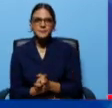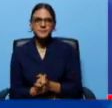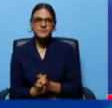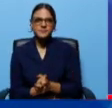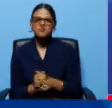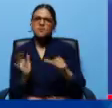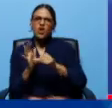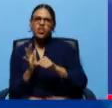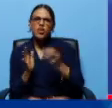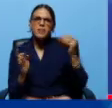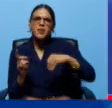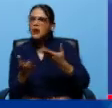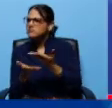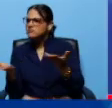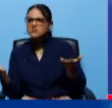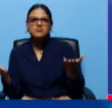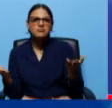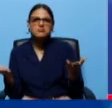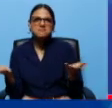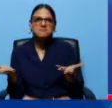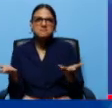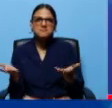YouTube. ¿Dónde más?